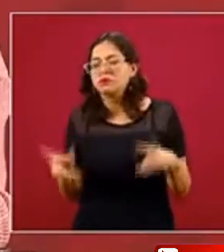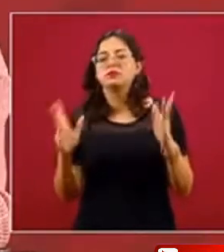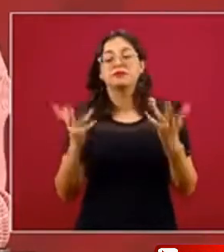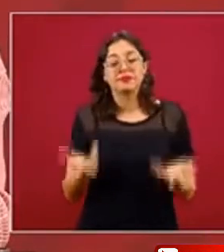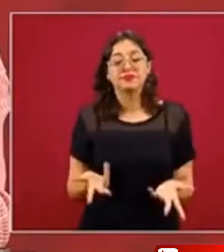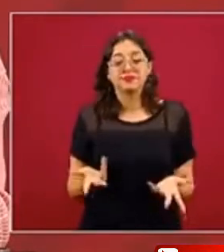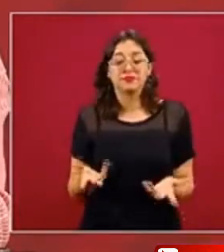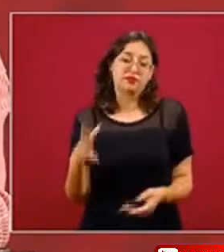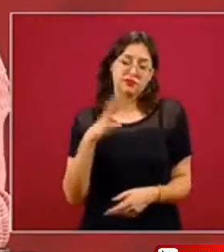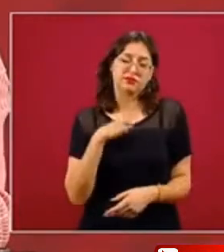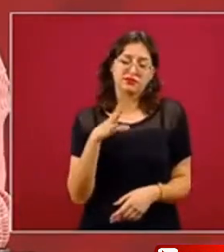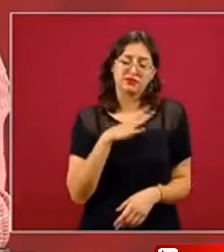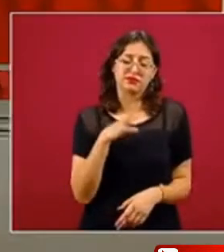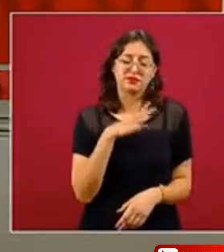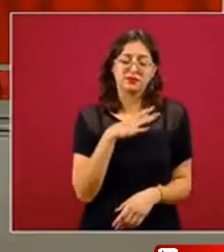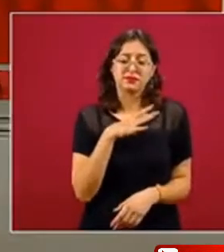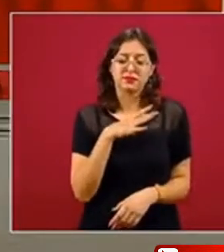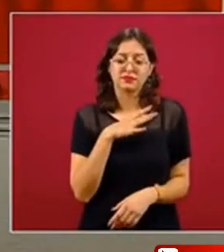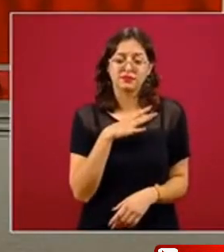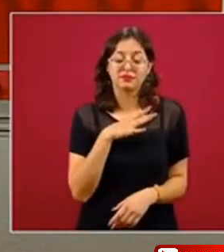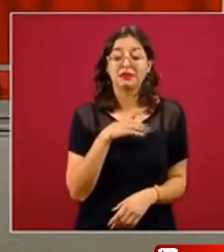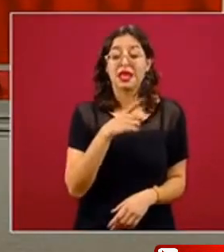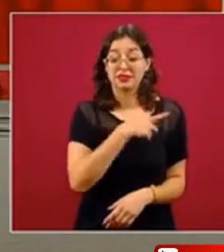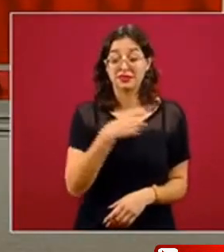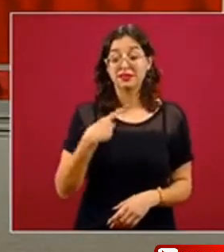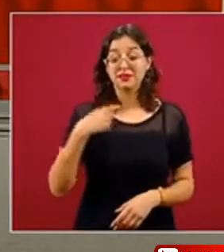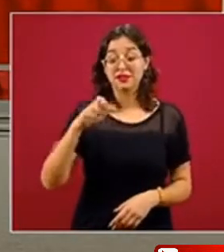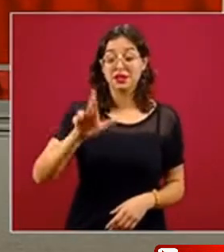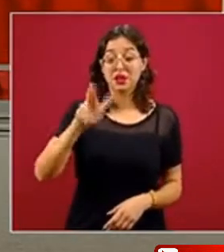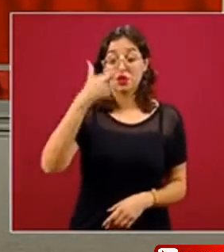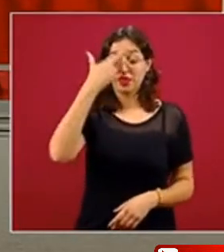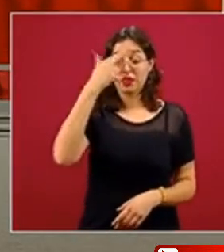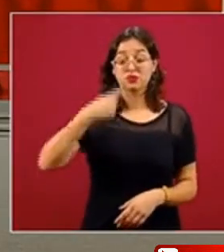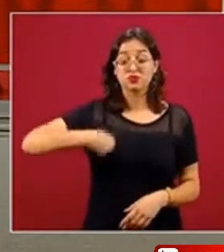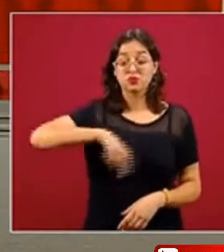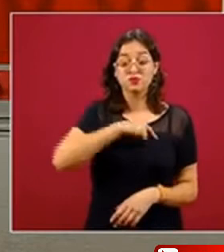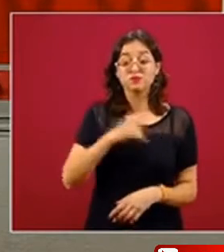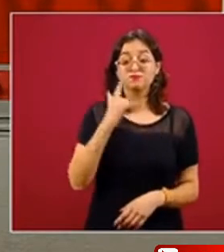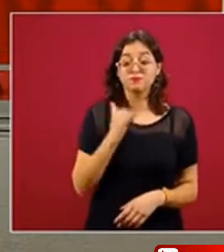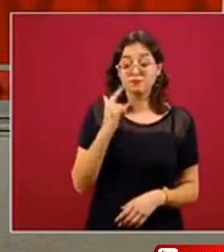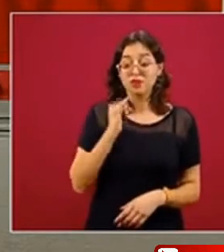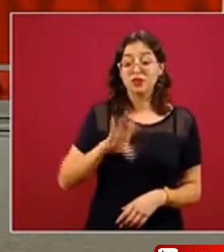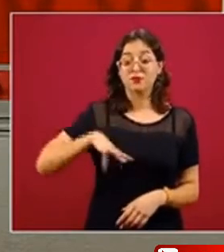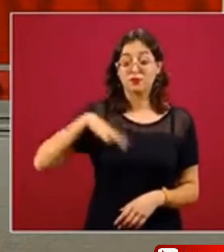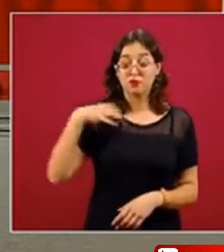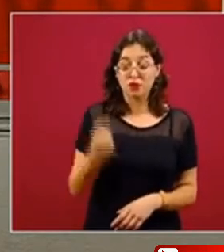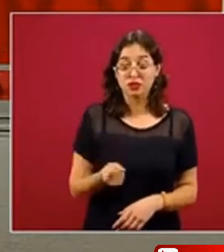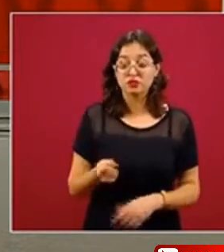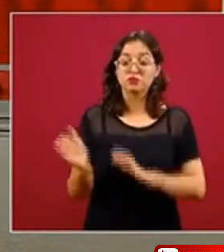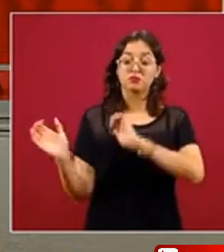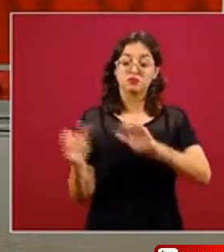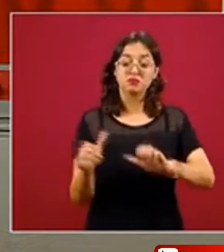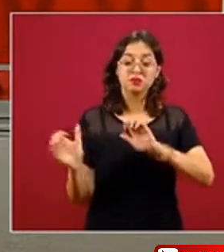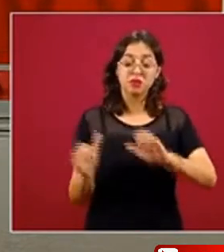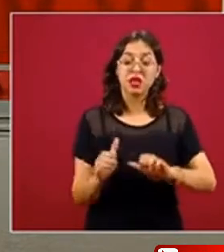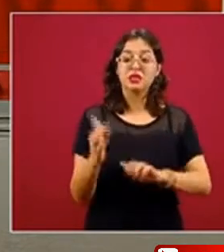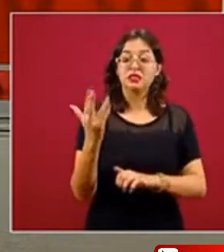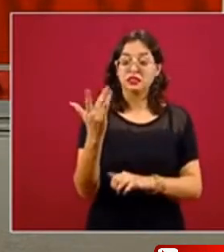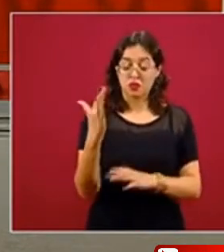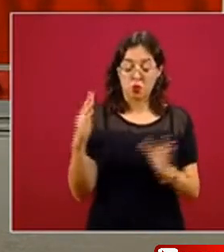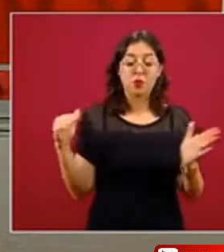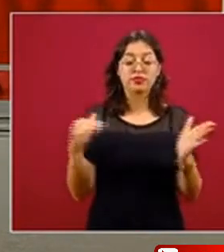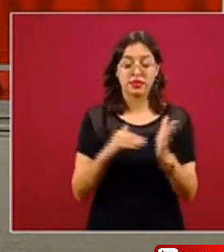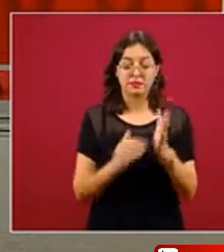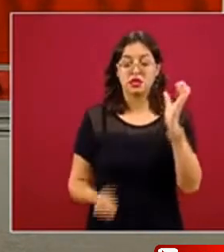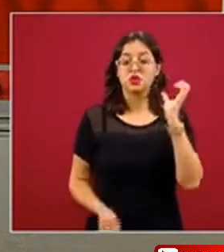El personal existe. Recordar que hemos hecho un esfuerzo desde el inicio y ya hemos reclutado